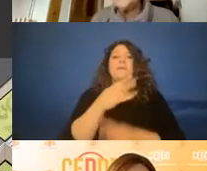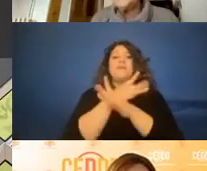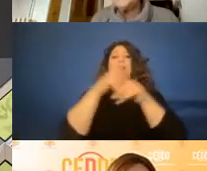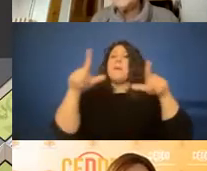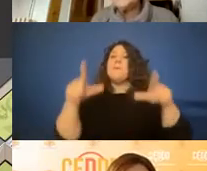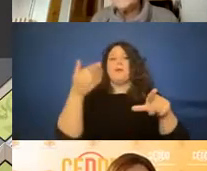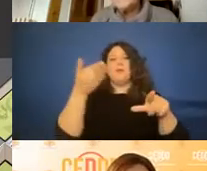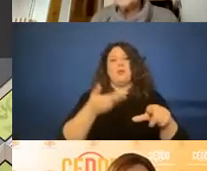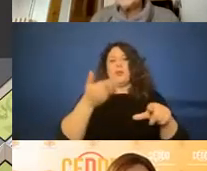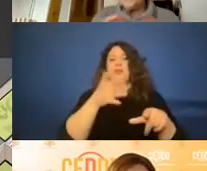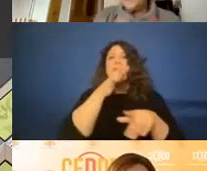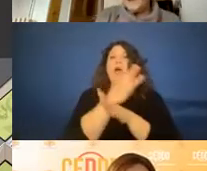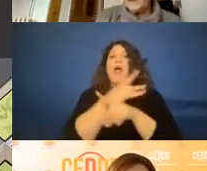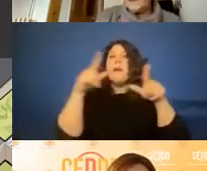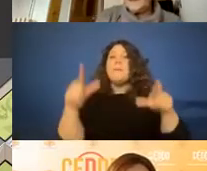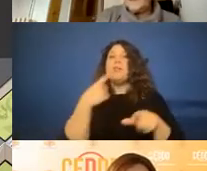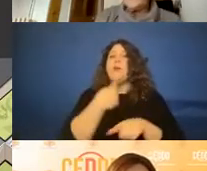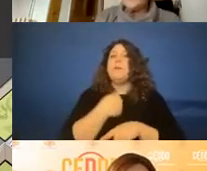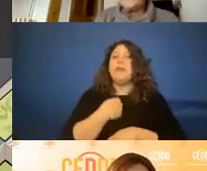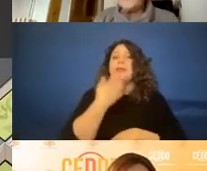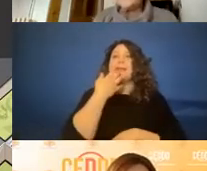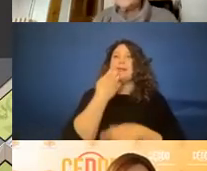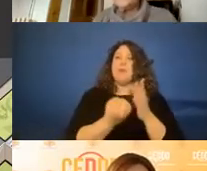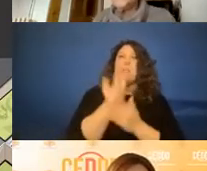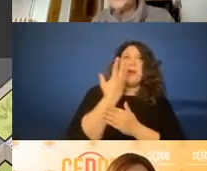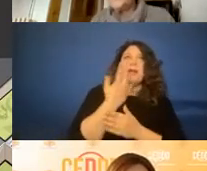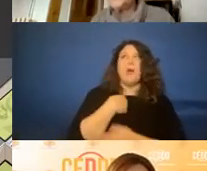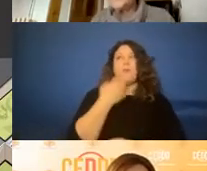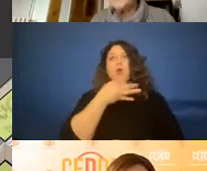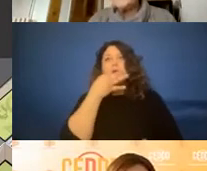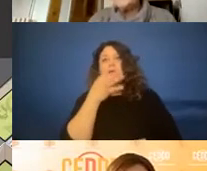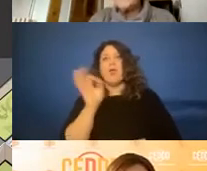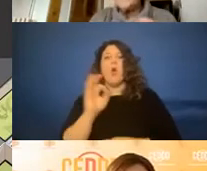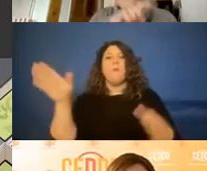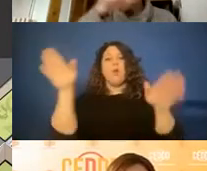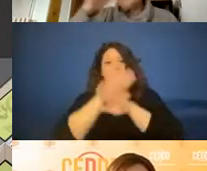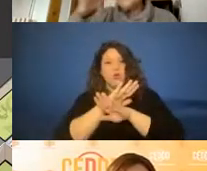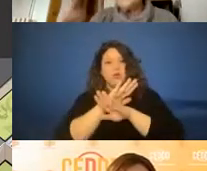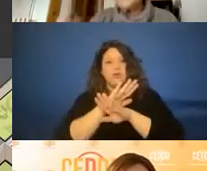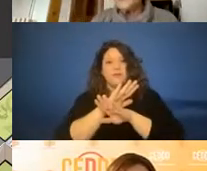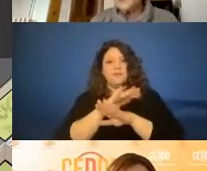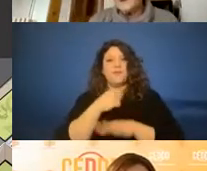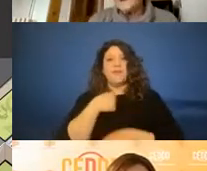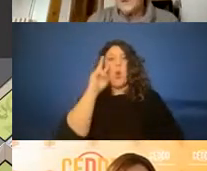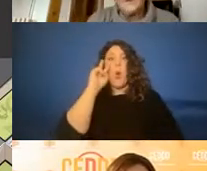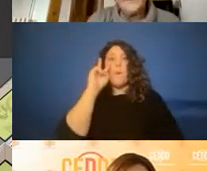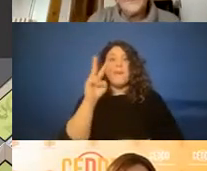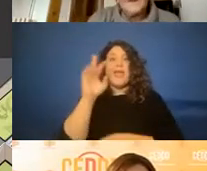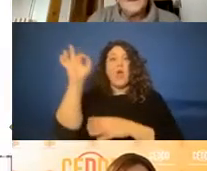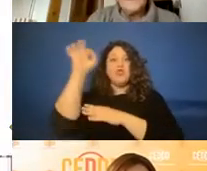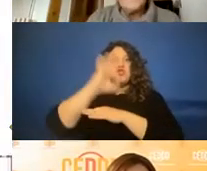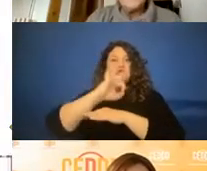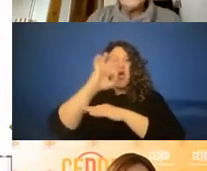el patio me dice si estoy por la mañana, por la tarde o por la noche, y veo el movimiento del sol.